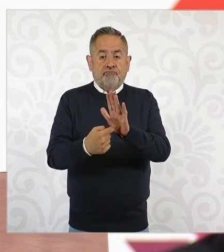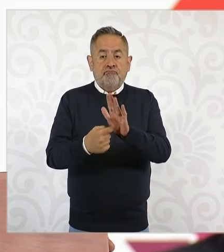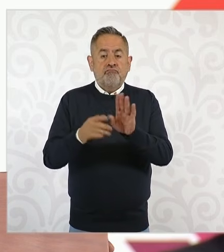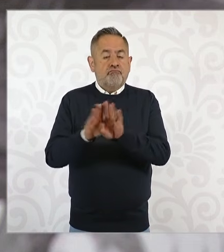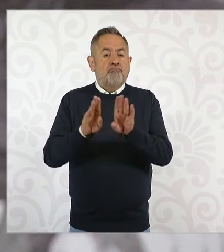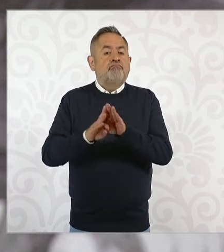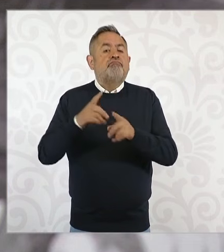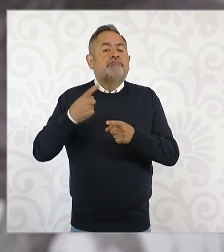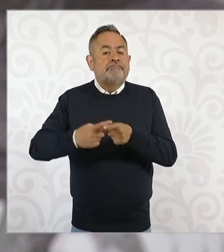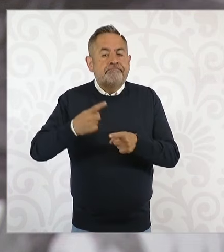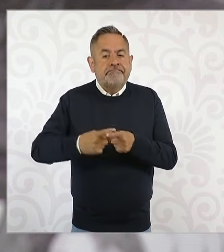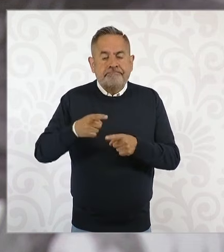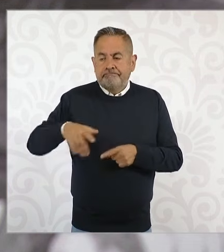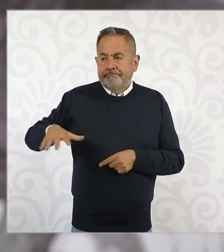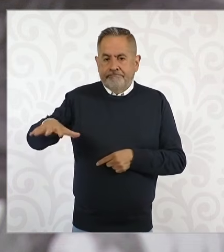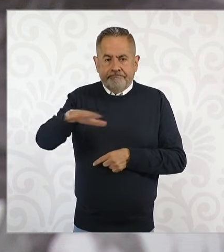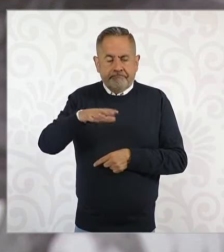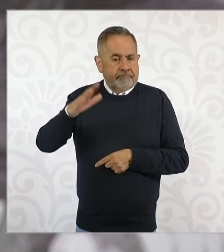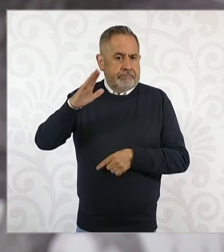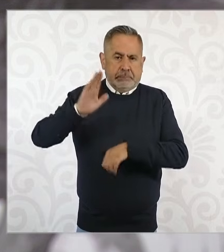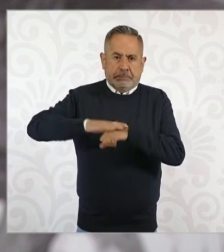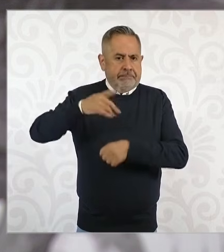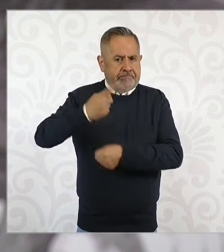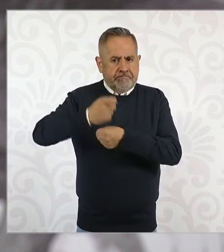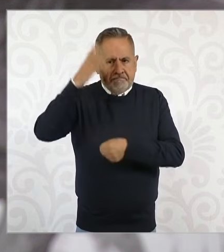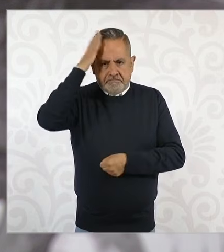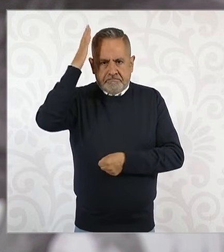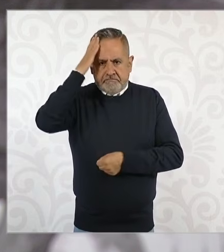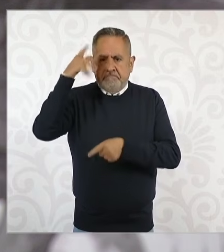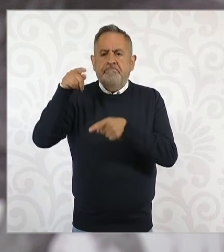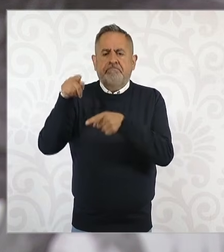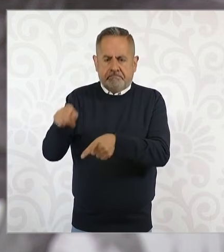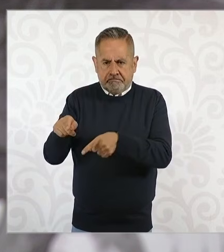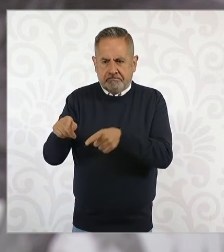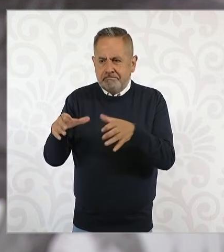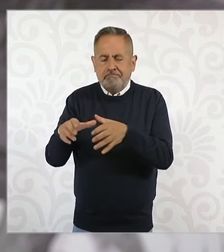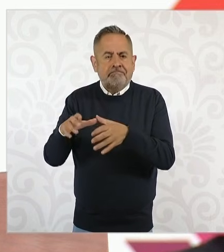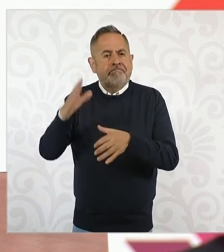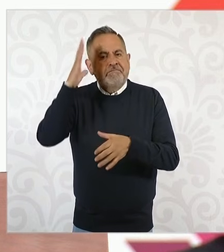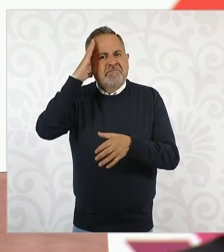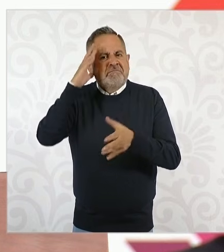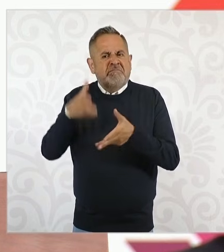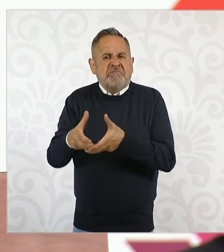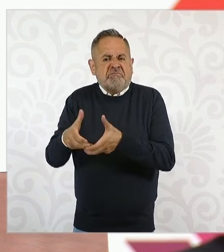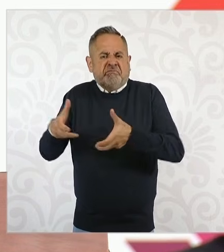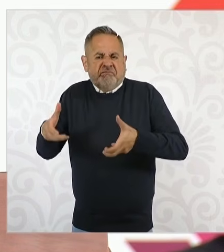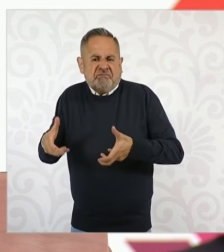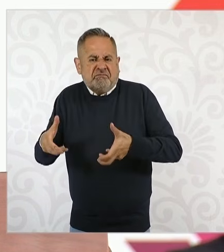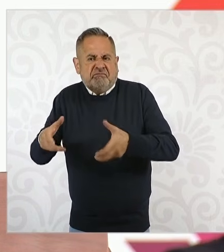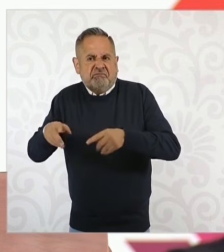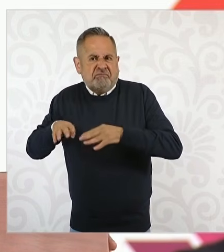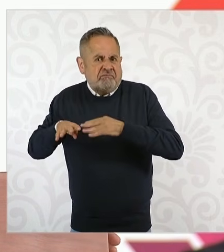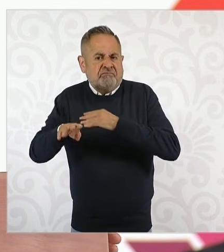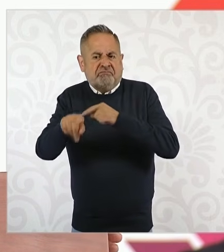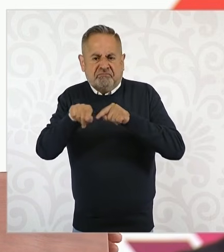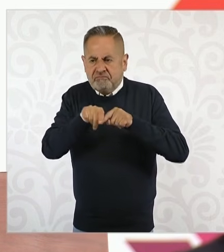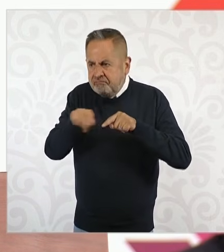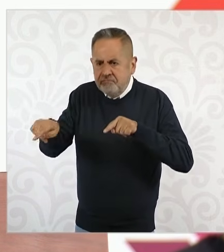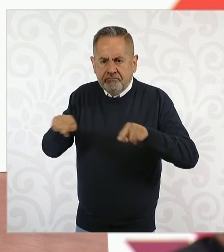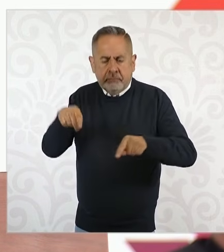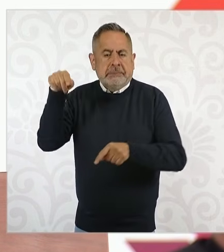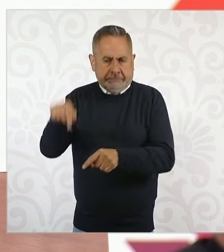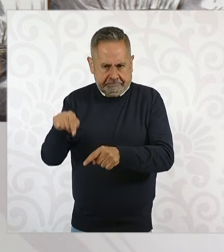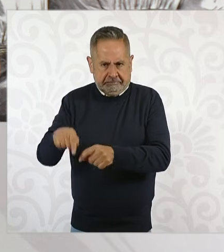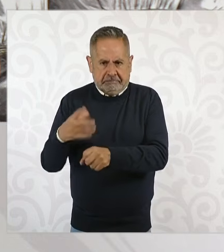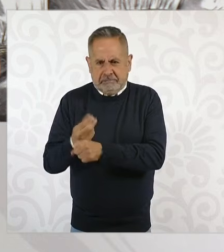las obras centrales, digamos, a las obras principales, las redes troncales. En algunos lugares en particular, sobre todo